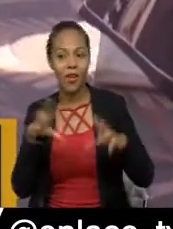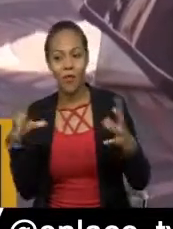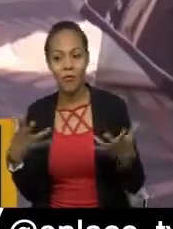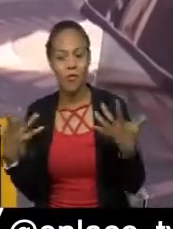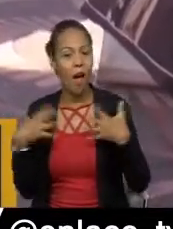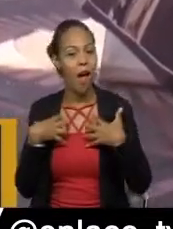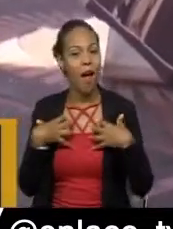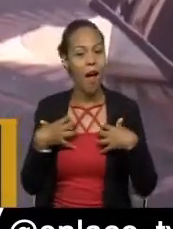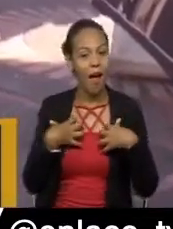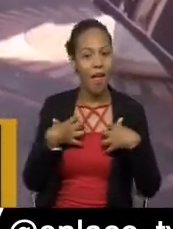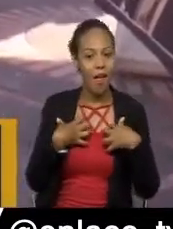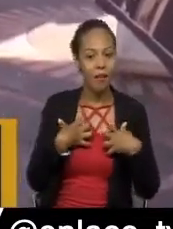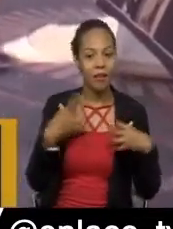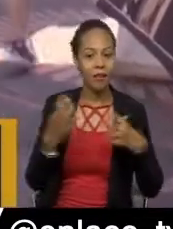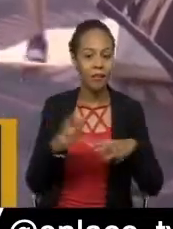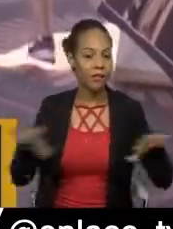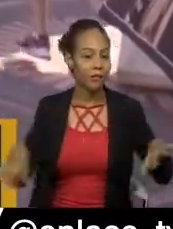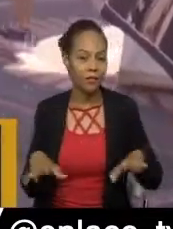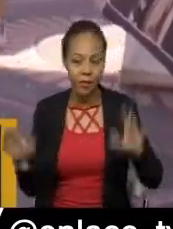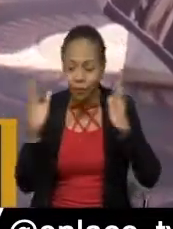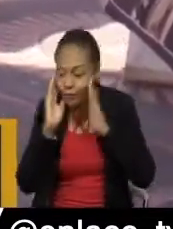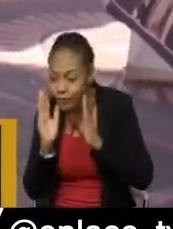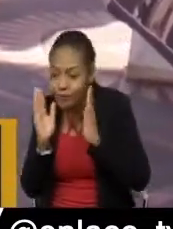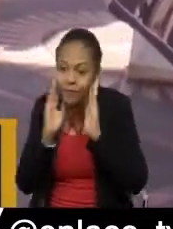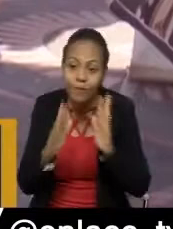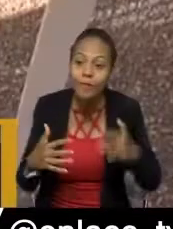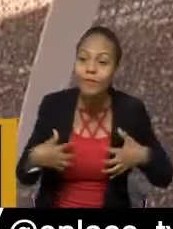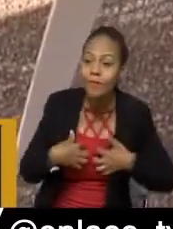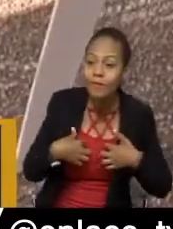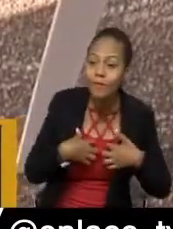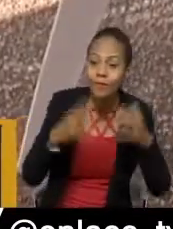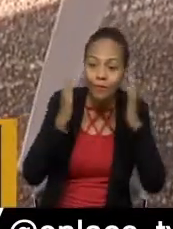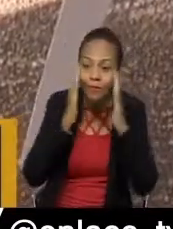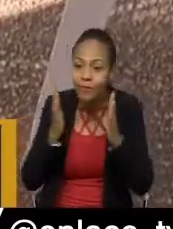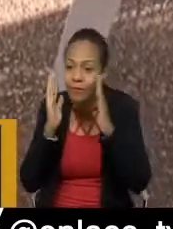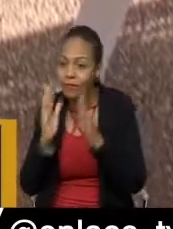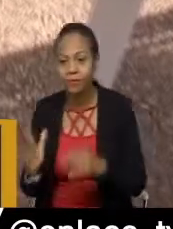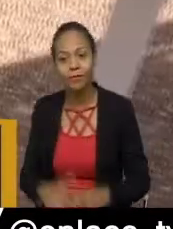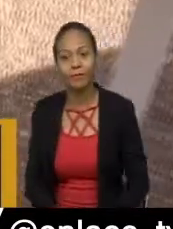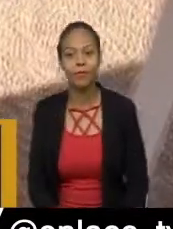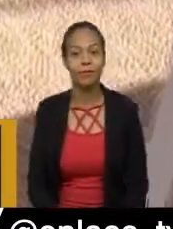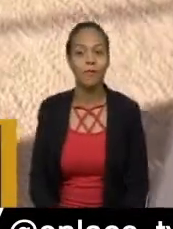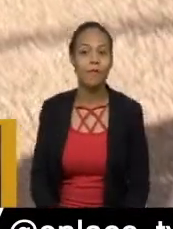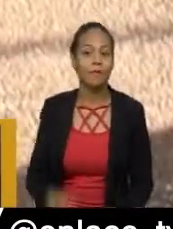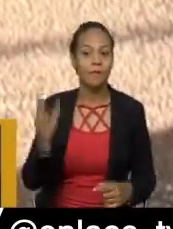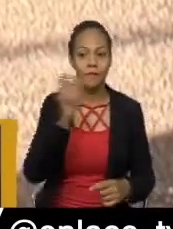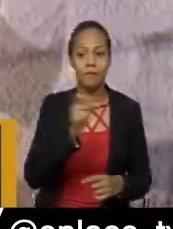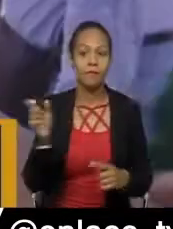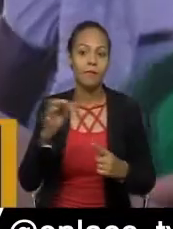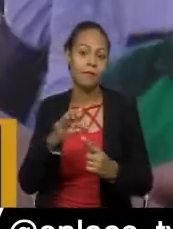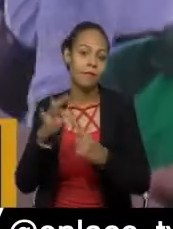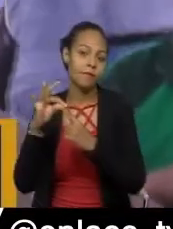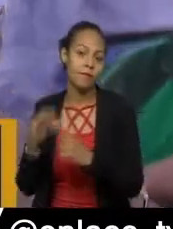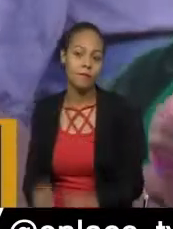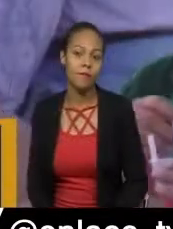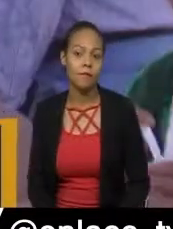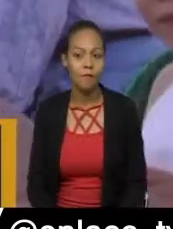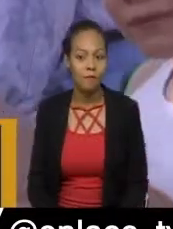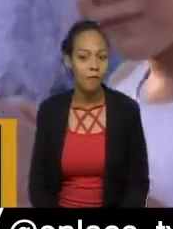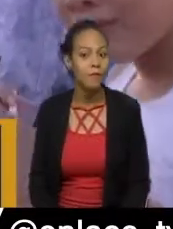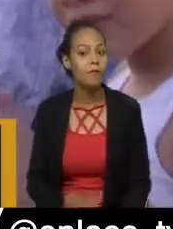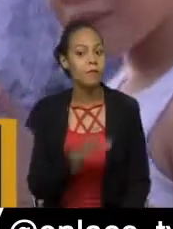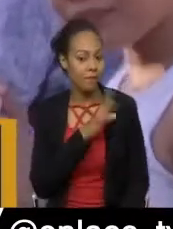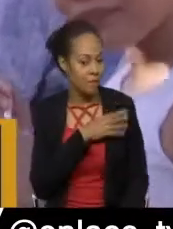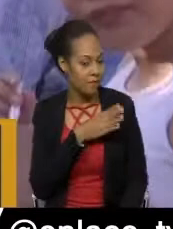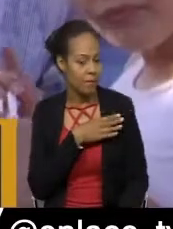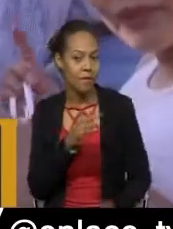una actividad de atención a las mascotas en la plazoleta Cacique Pipatón para su atención por parte de especialistas. Fue muy exitosa, muy satisfactorio